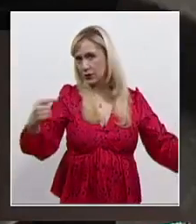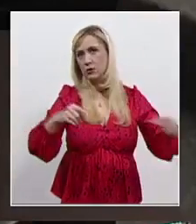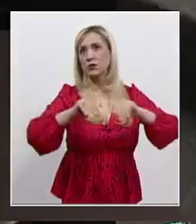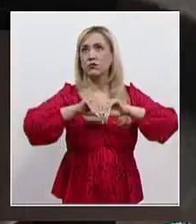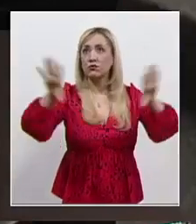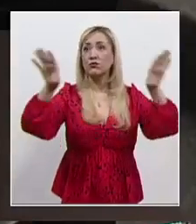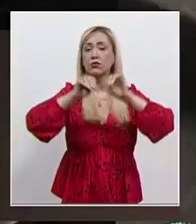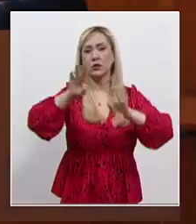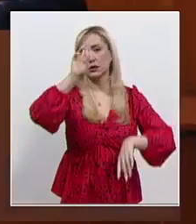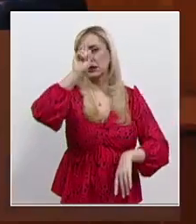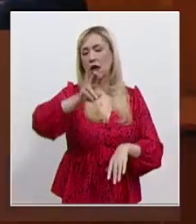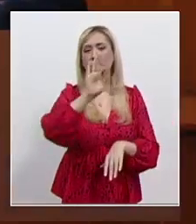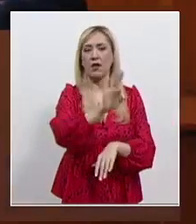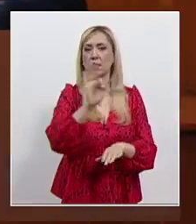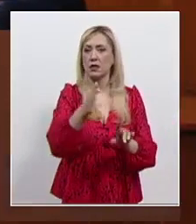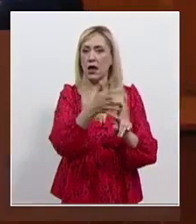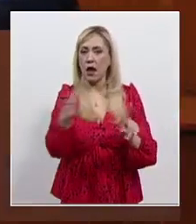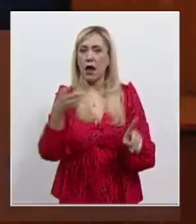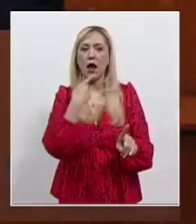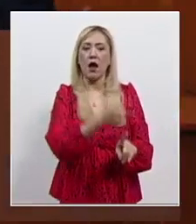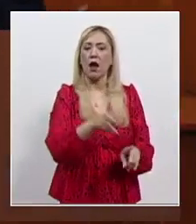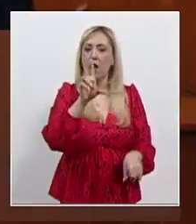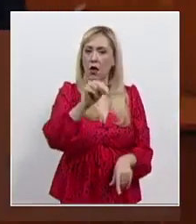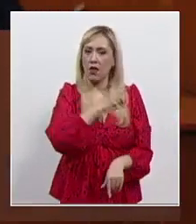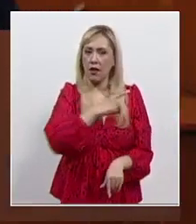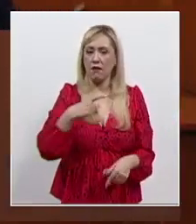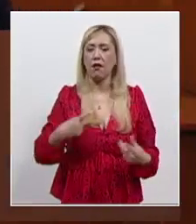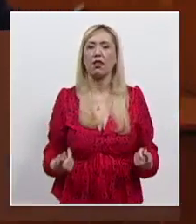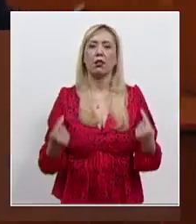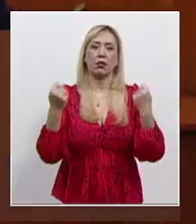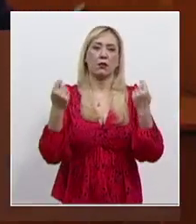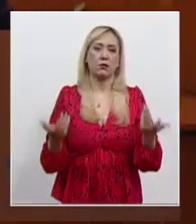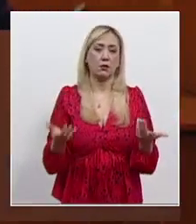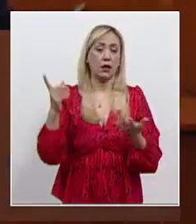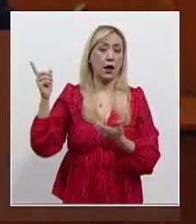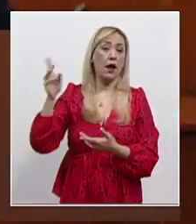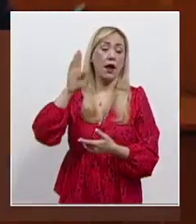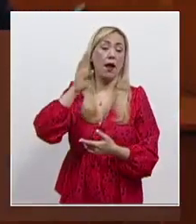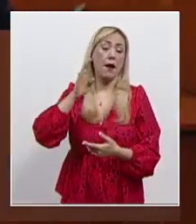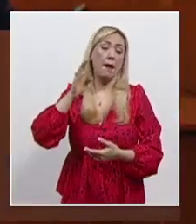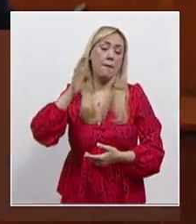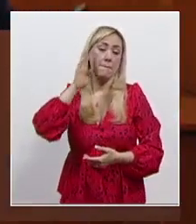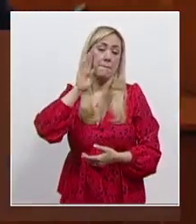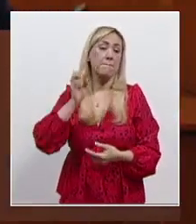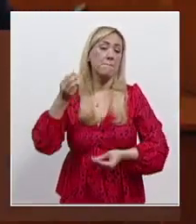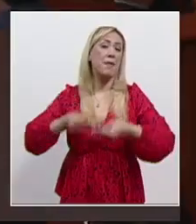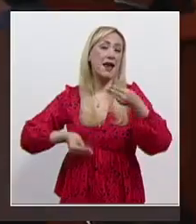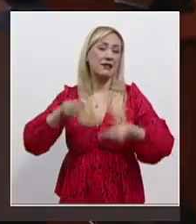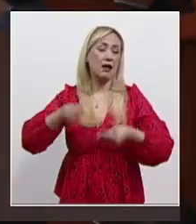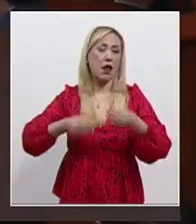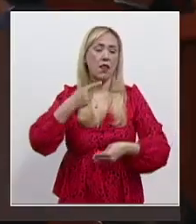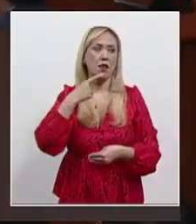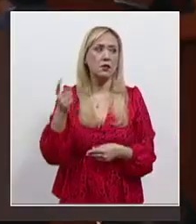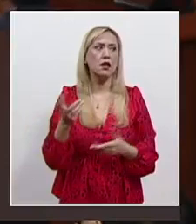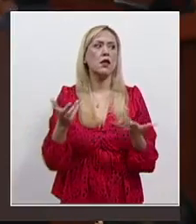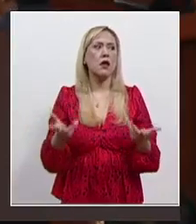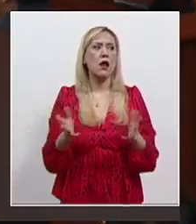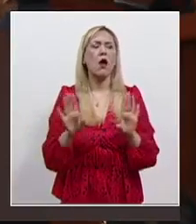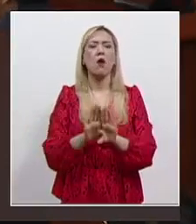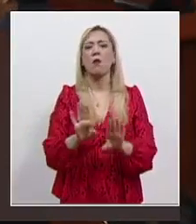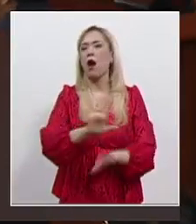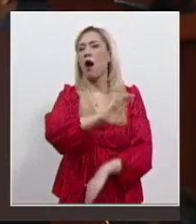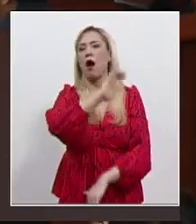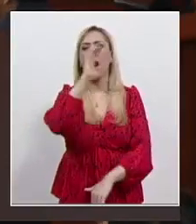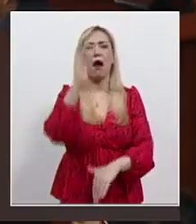en periodo prohibido. Por otra parte, la magistrada presidenta por Ministerio de Ley, Gabriela Villafuerte Coelho, concluyó su periodo como integrante